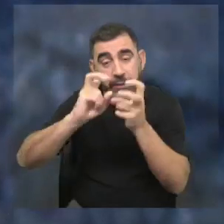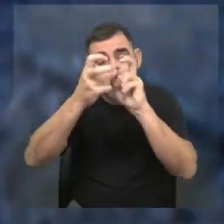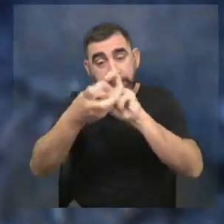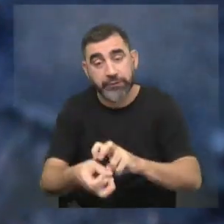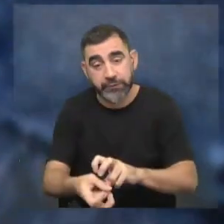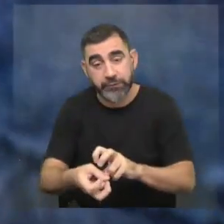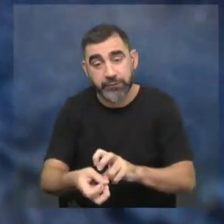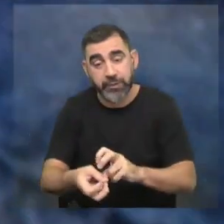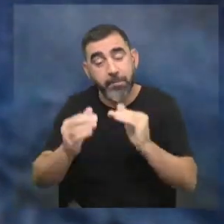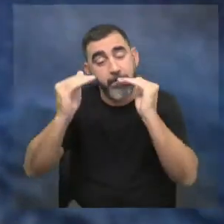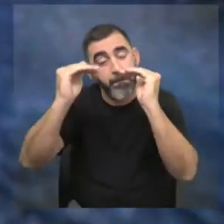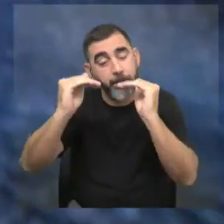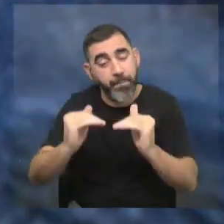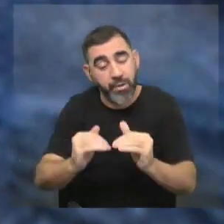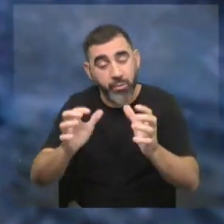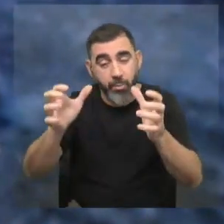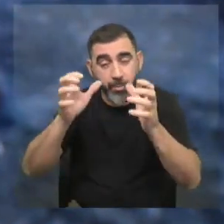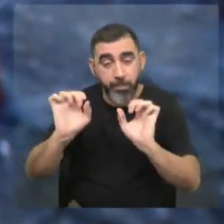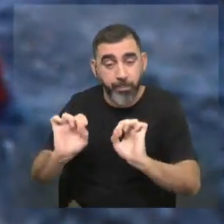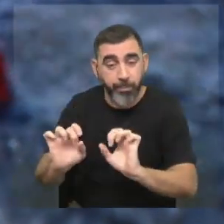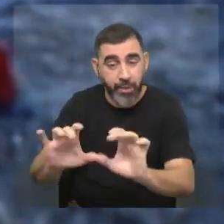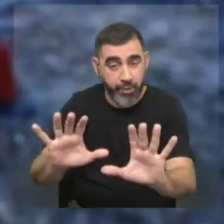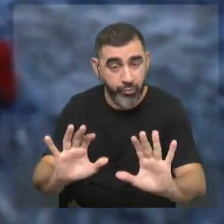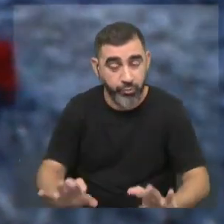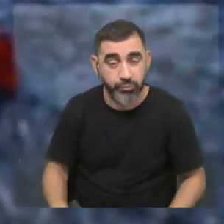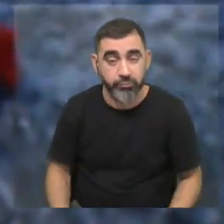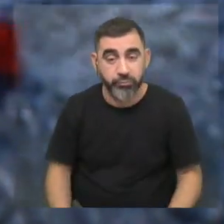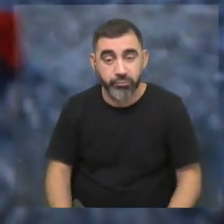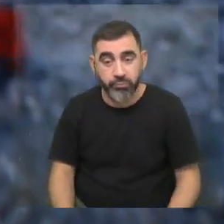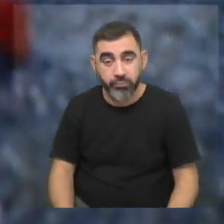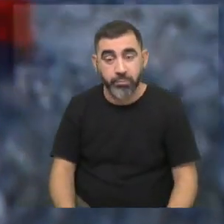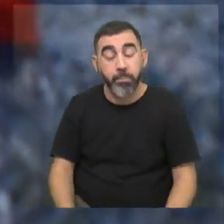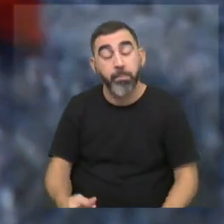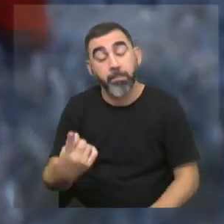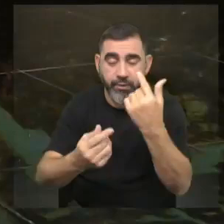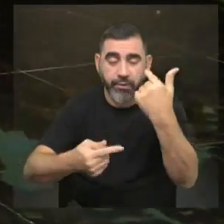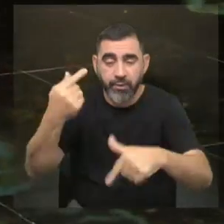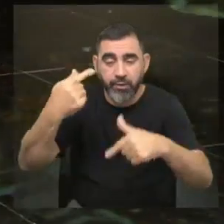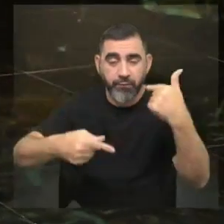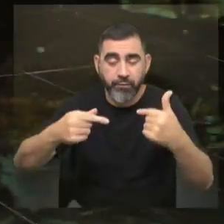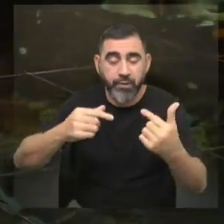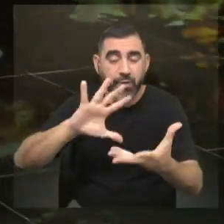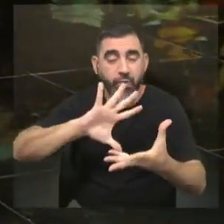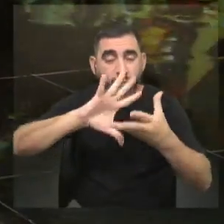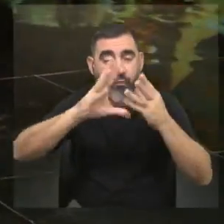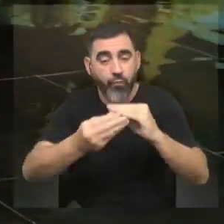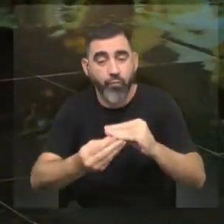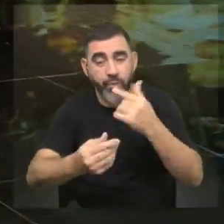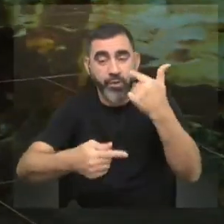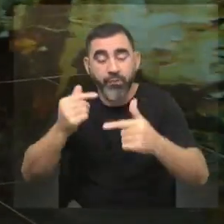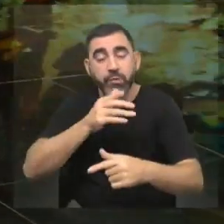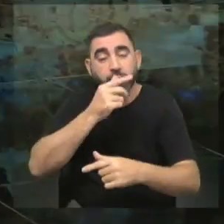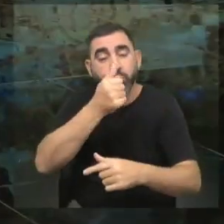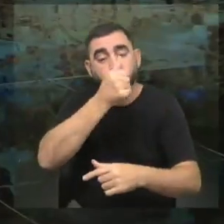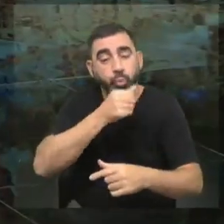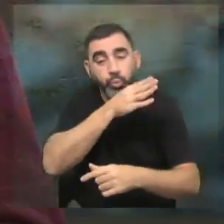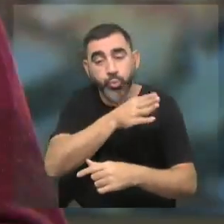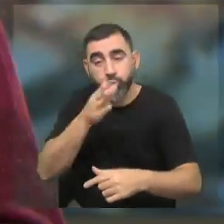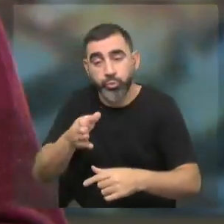Pero la fibra de carbono no actúa sola. La fibra de carbono, que si esto es una tela y como ven es flexible. ¿Cómo le damos